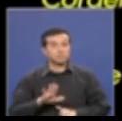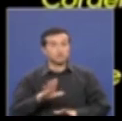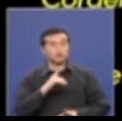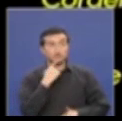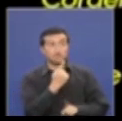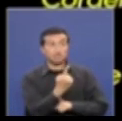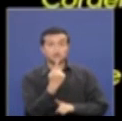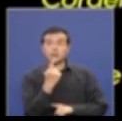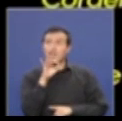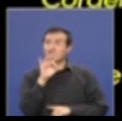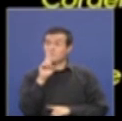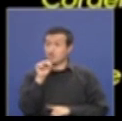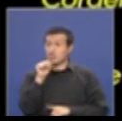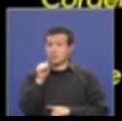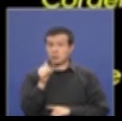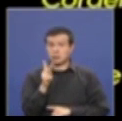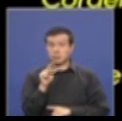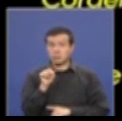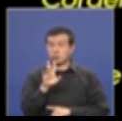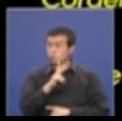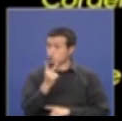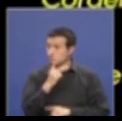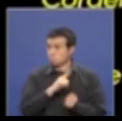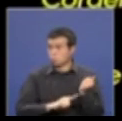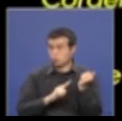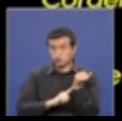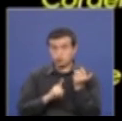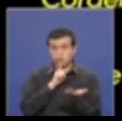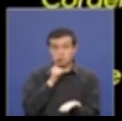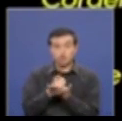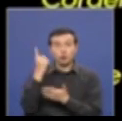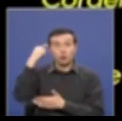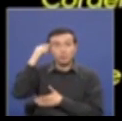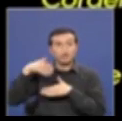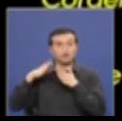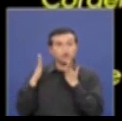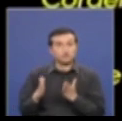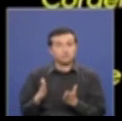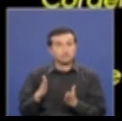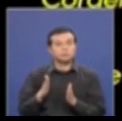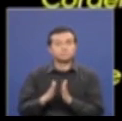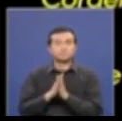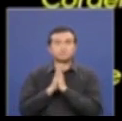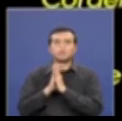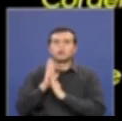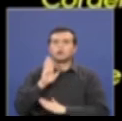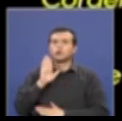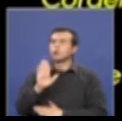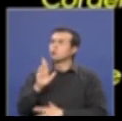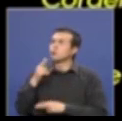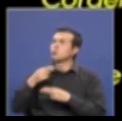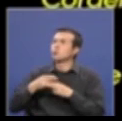Ah, Franklin con el hermano, de la seguridad que sí. Pero no te dije. ¿Pero para gobernador? No, me pidieron un nombre.